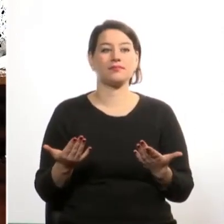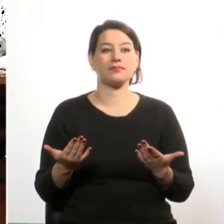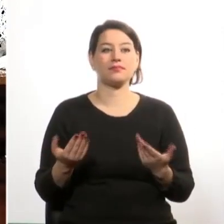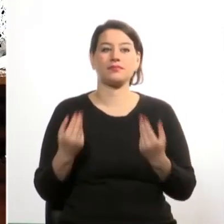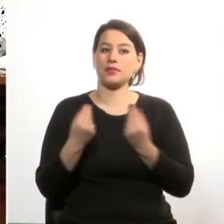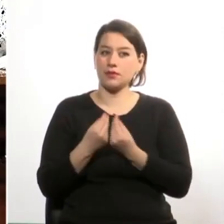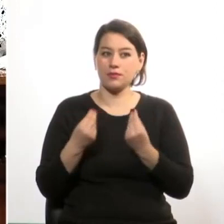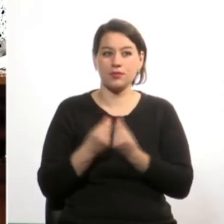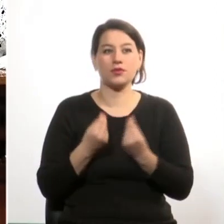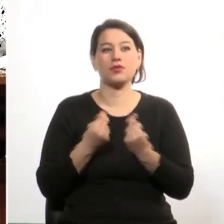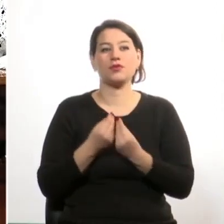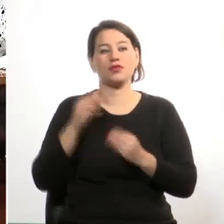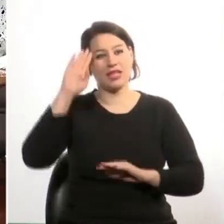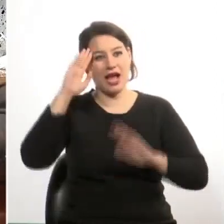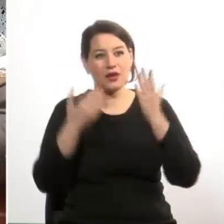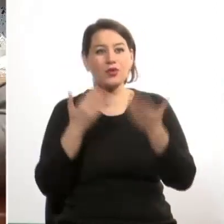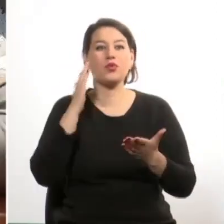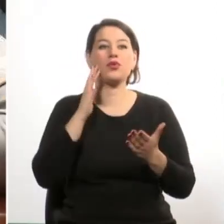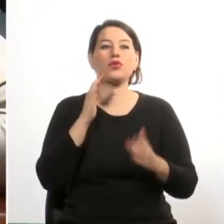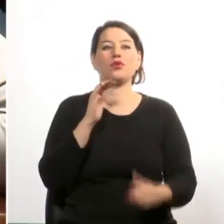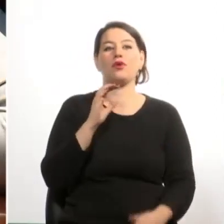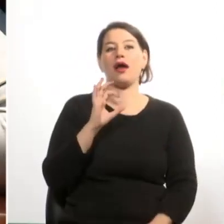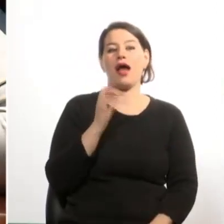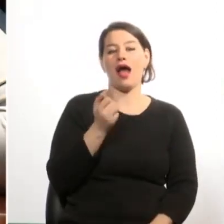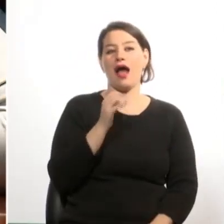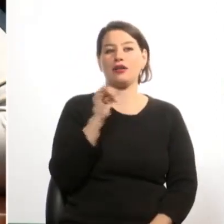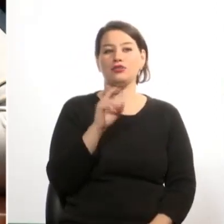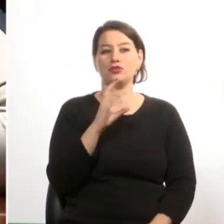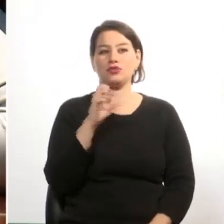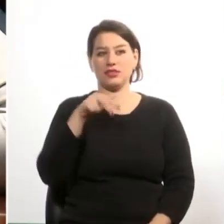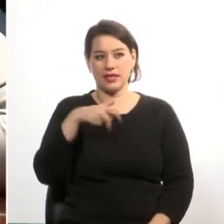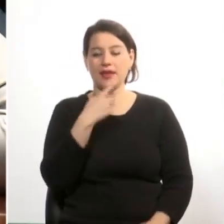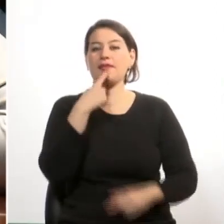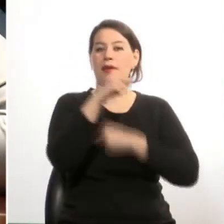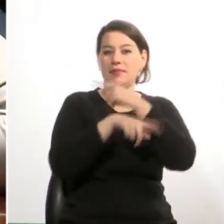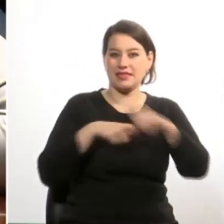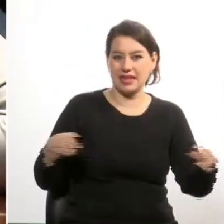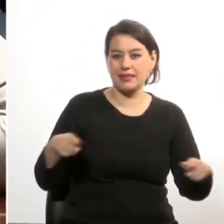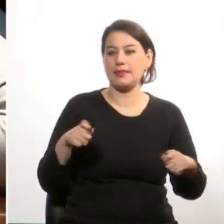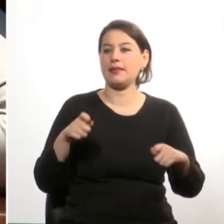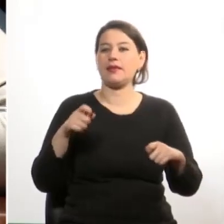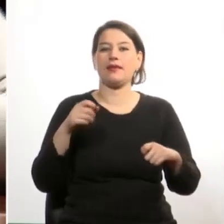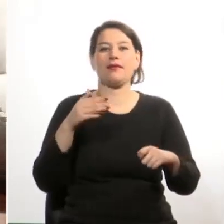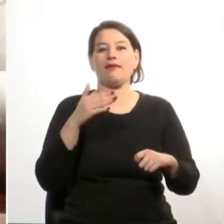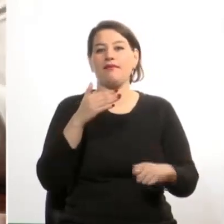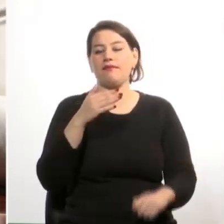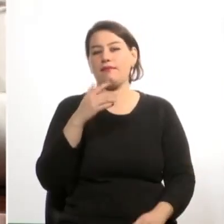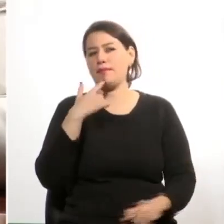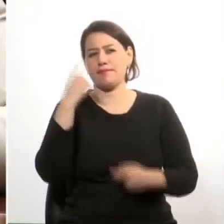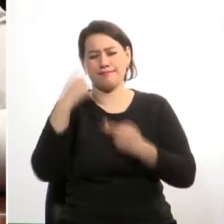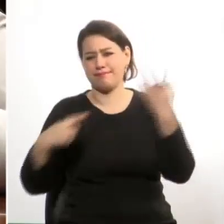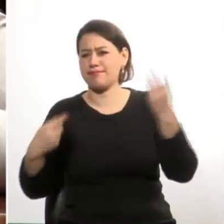muchos saludos de la doctora Susana Berruti, del PIT-CNT, de Belela Herrera, y